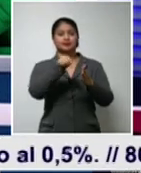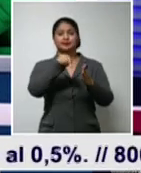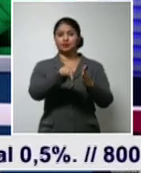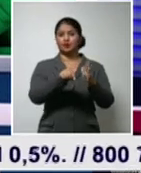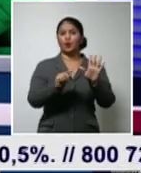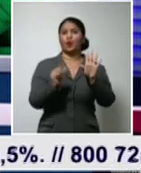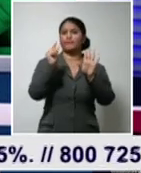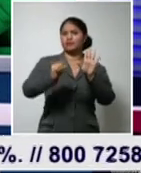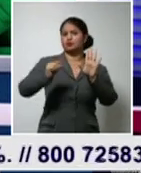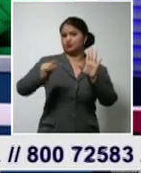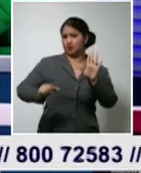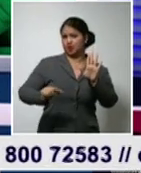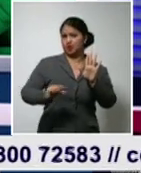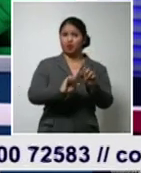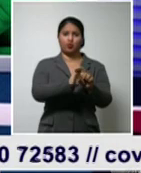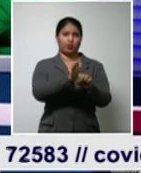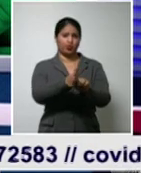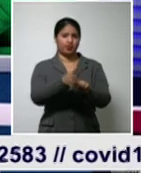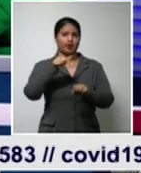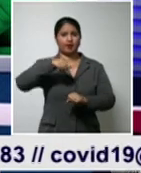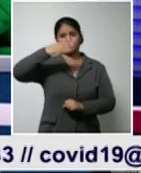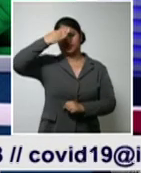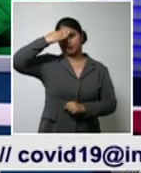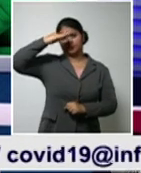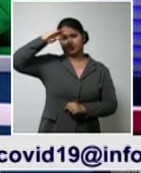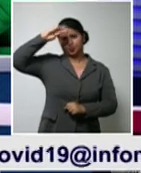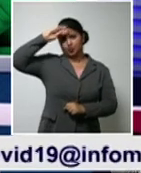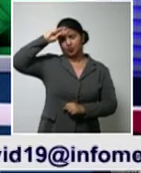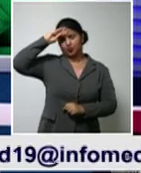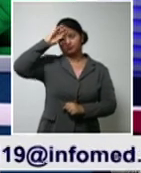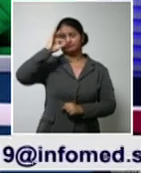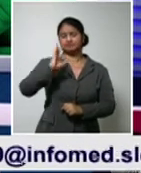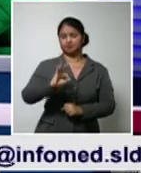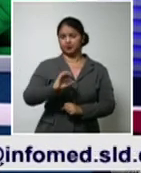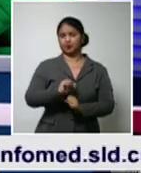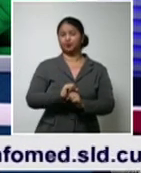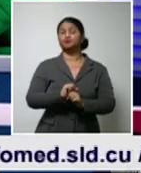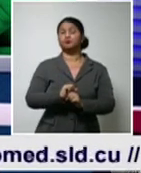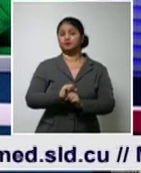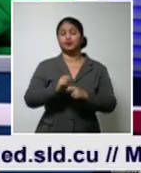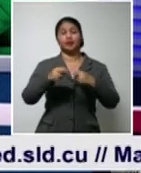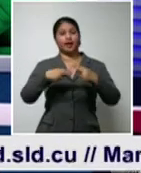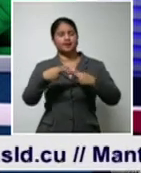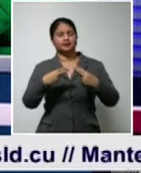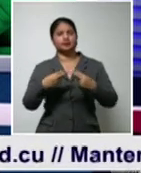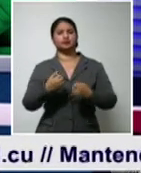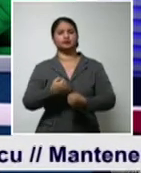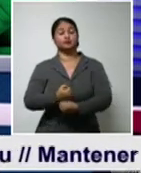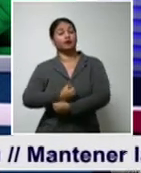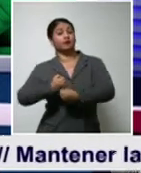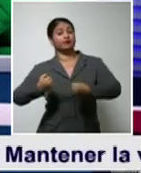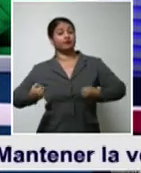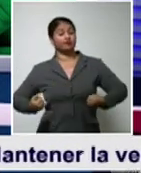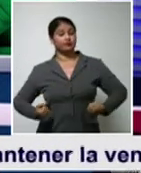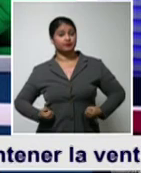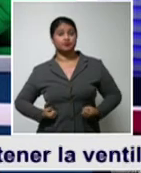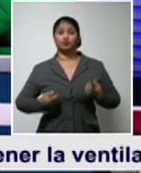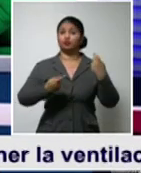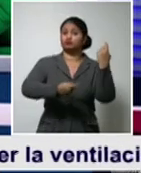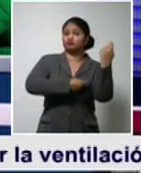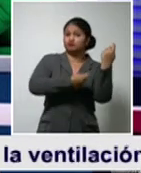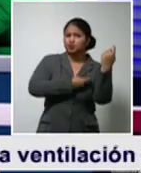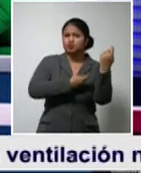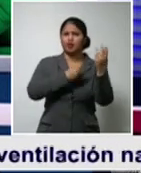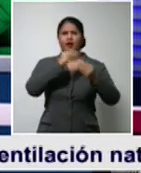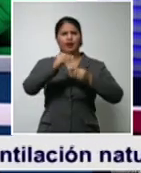día de ayer en nuestro país. Se hacen muchos esfuerzos, se hacen cambios en los protocolos,